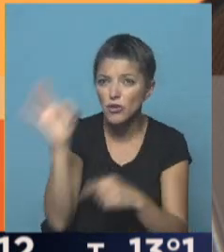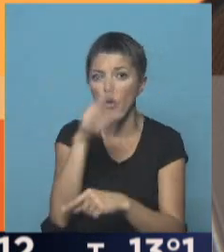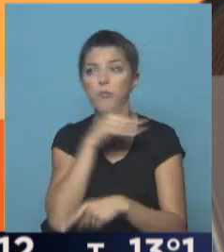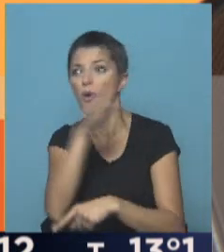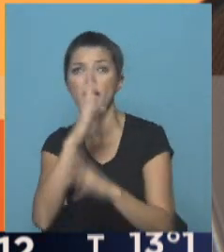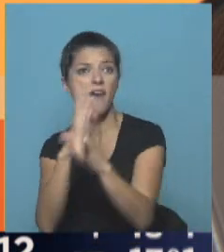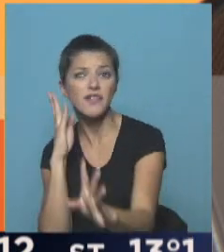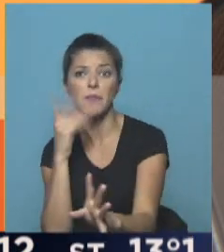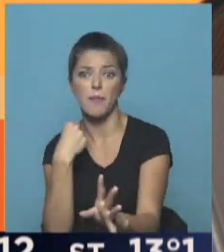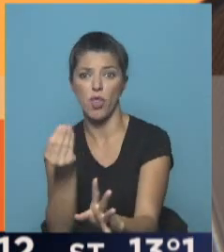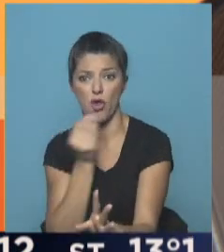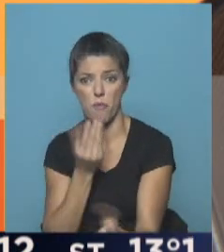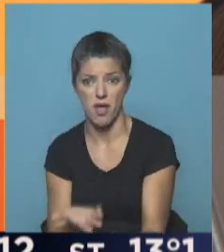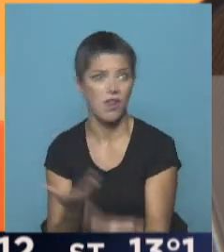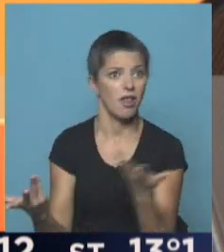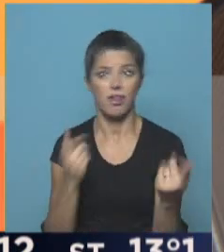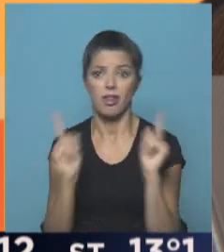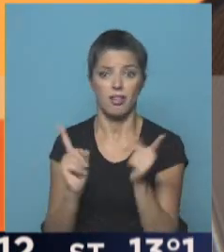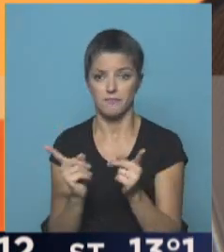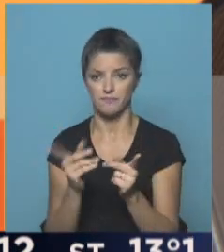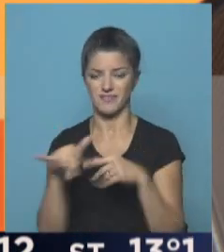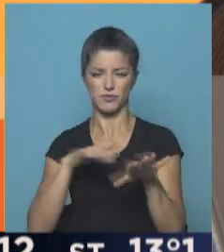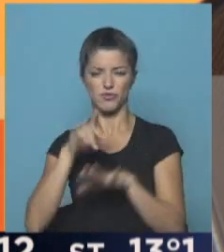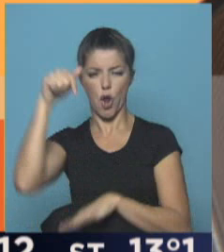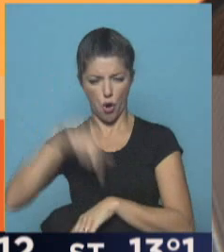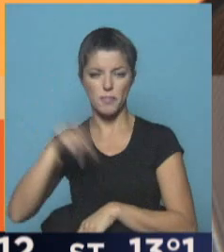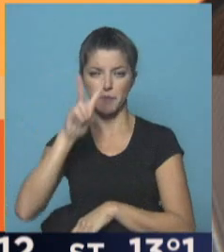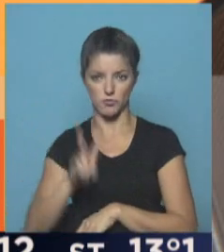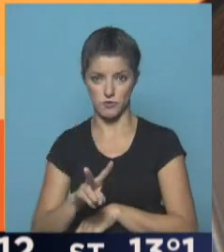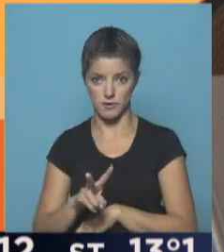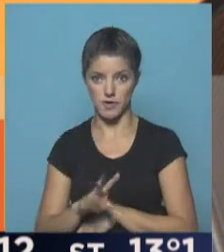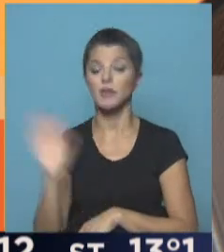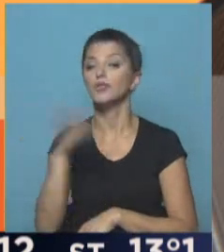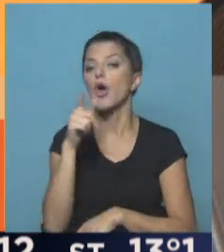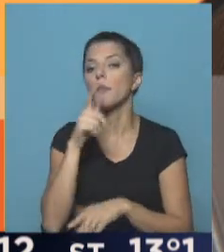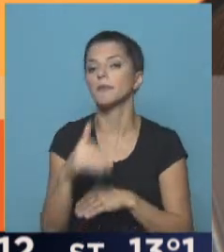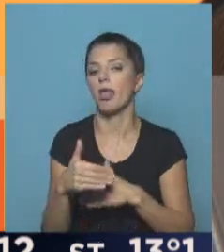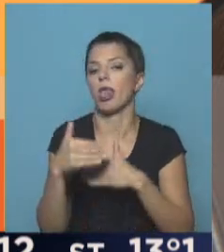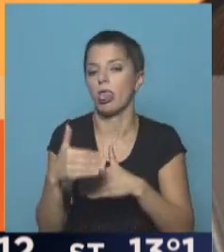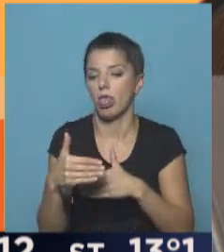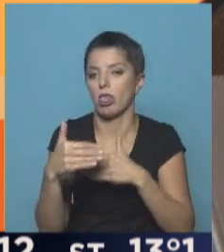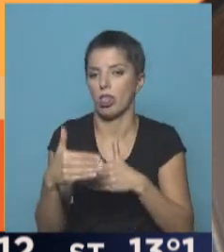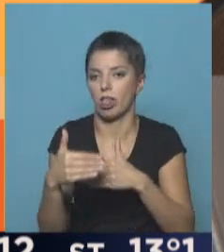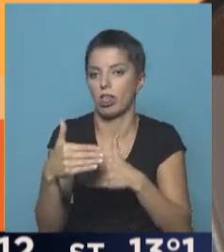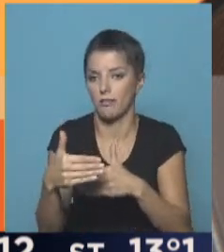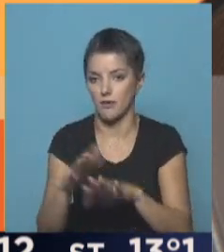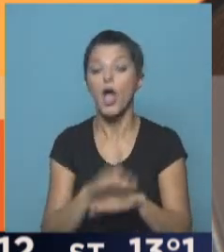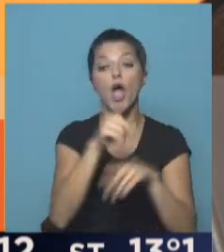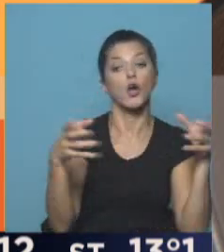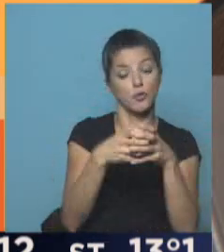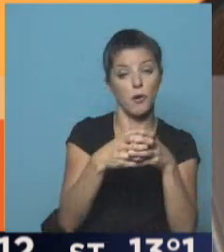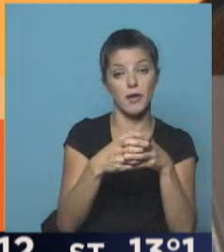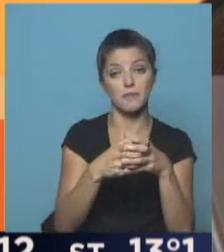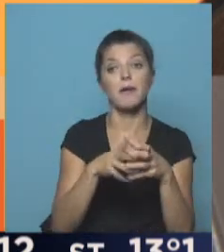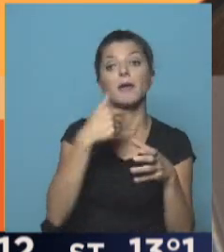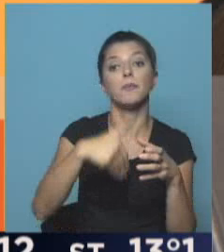para recibir alimentos. Es una realidad de Venezuela en este momento y todo es patear la pelota para adelante. Es decir, la constituyente a